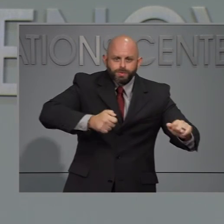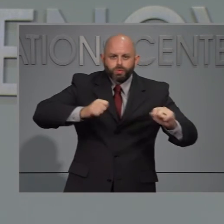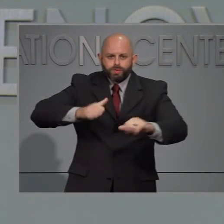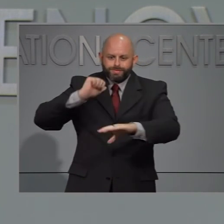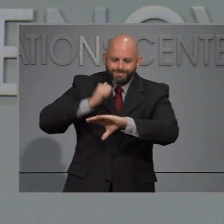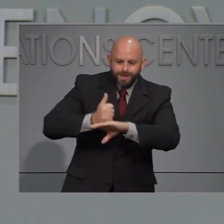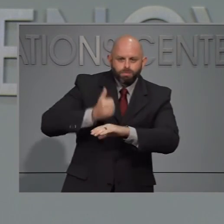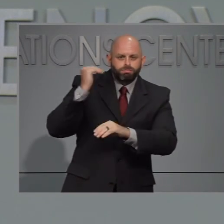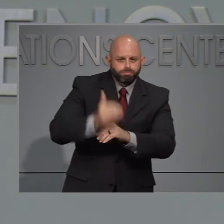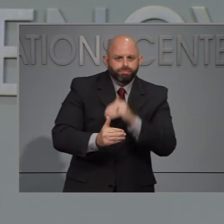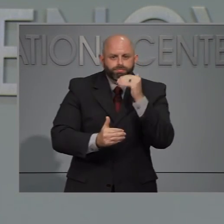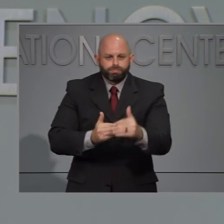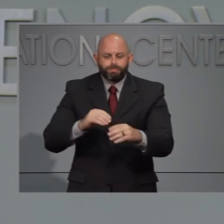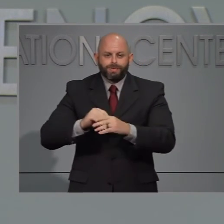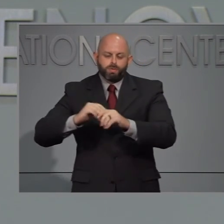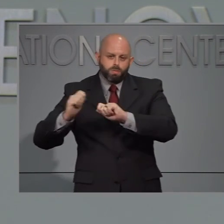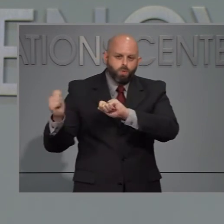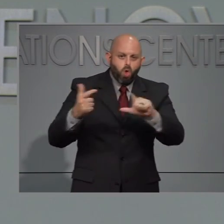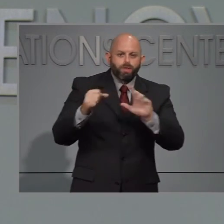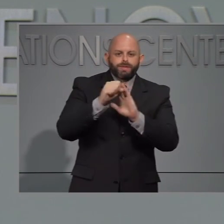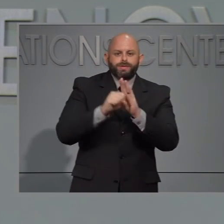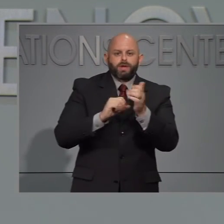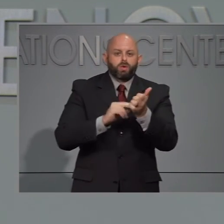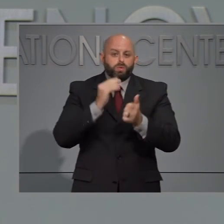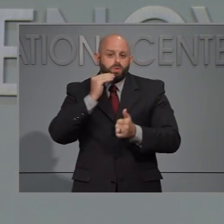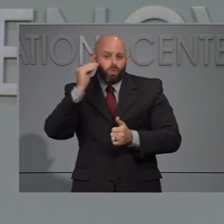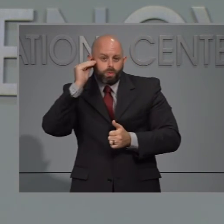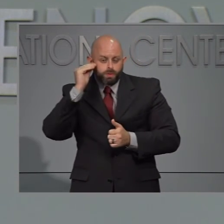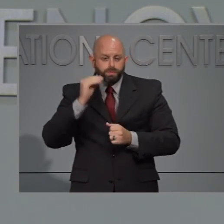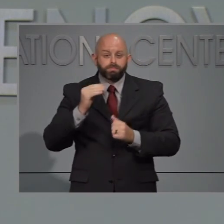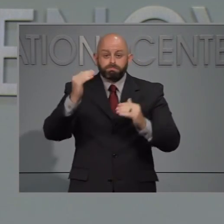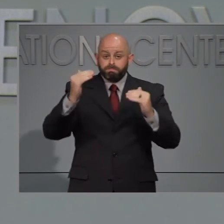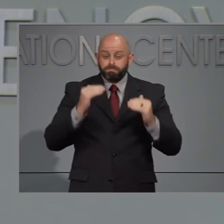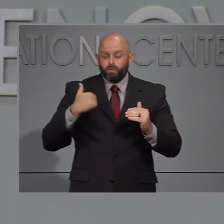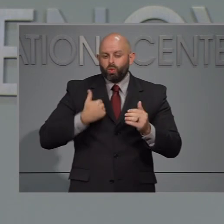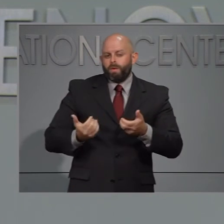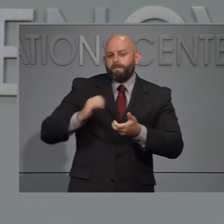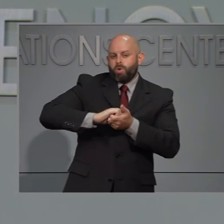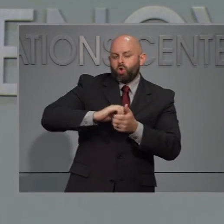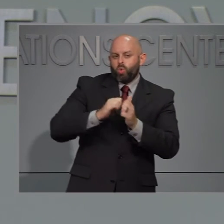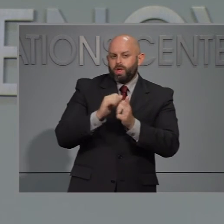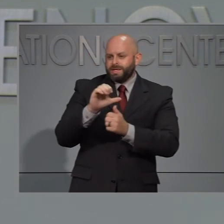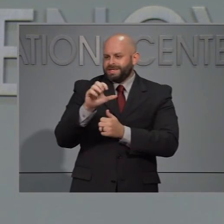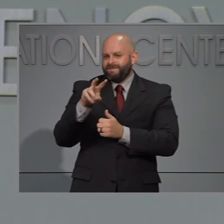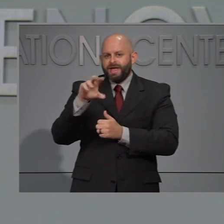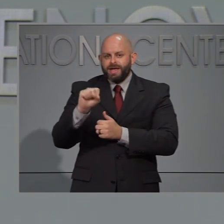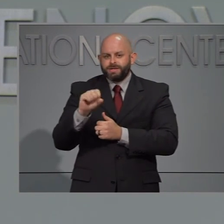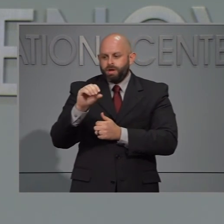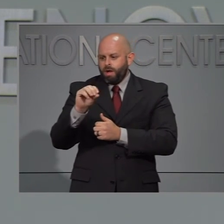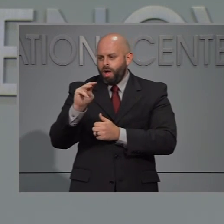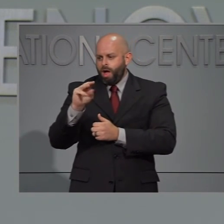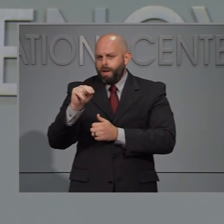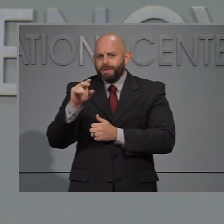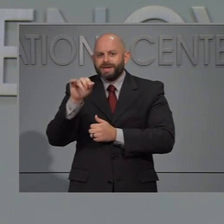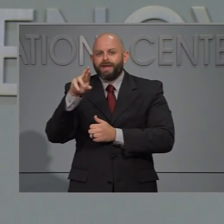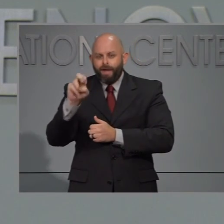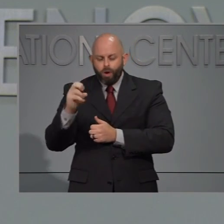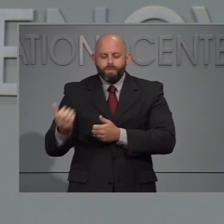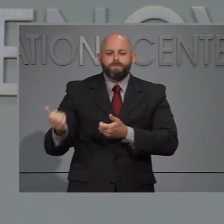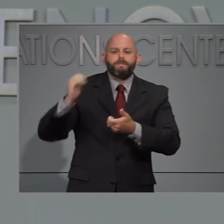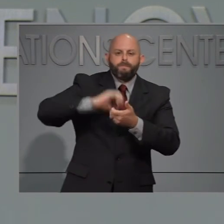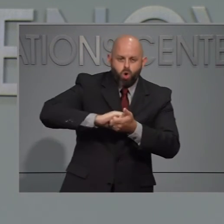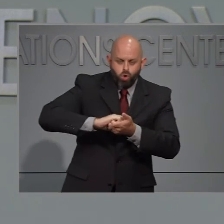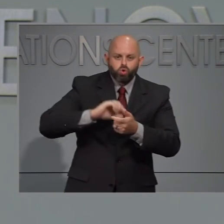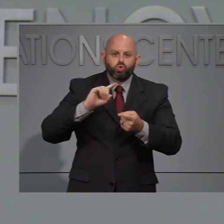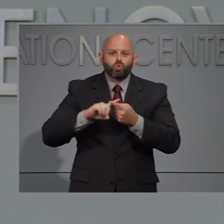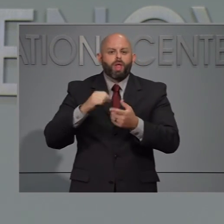una alianza con CVS Omnicare para que el Estado podría facilitar no solamente la logística, pero también el pago si fuera necesario